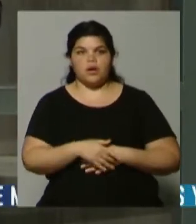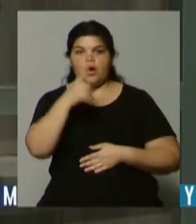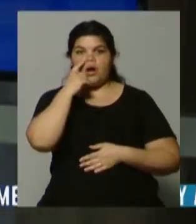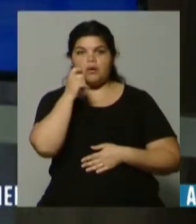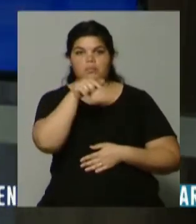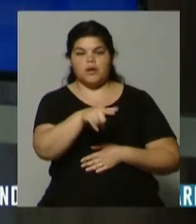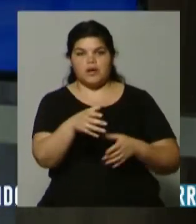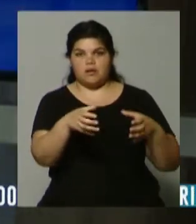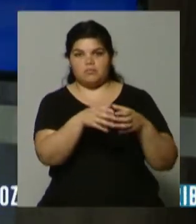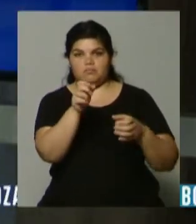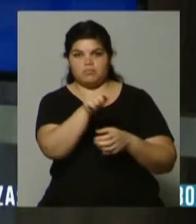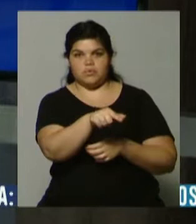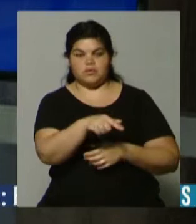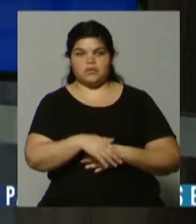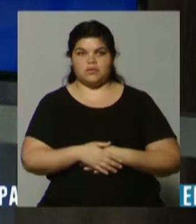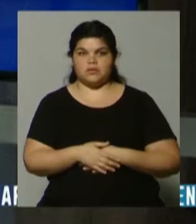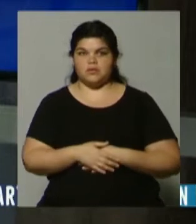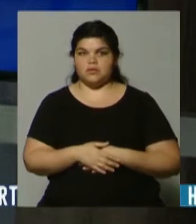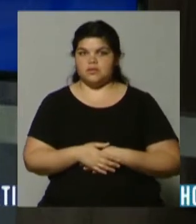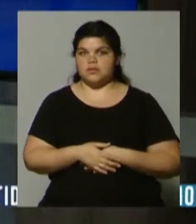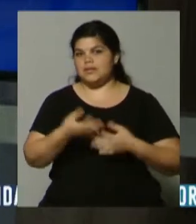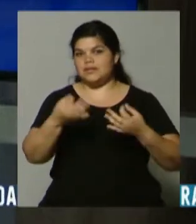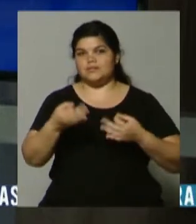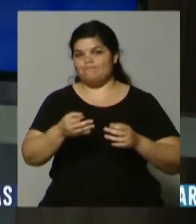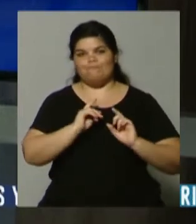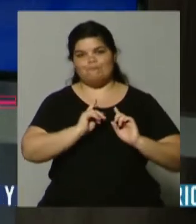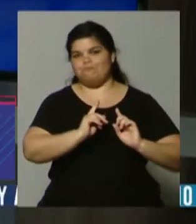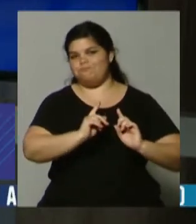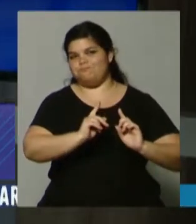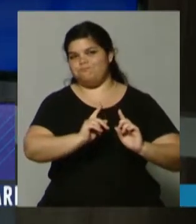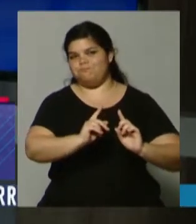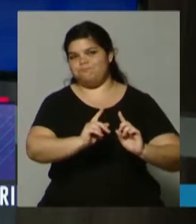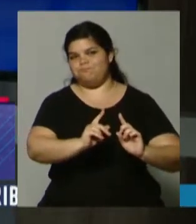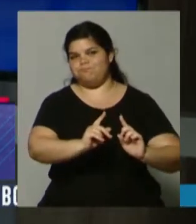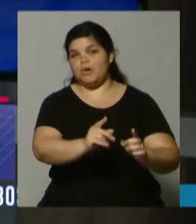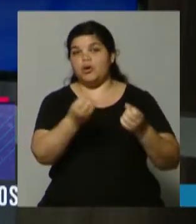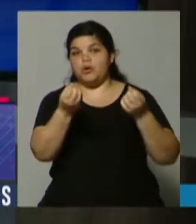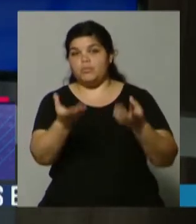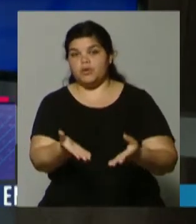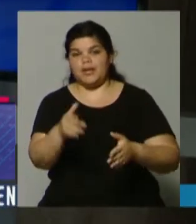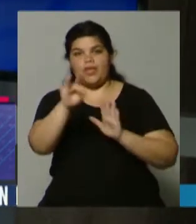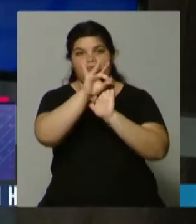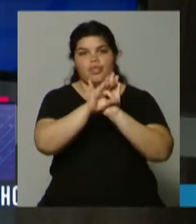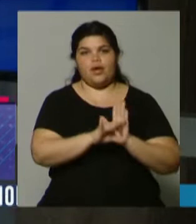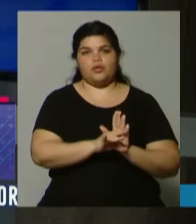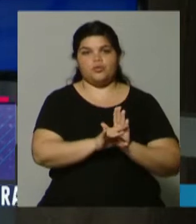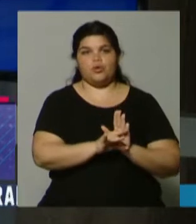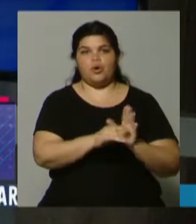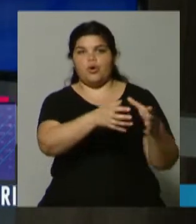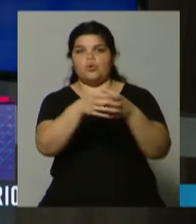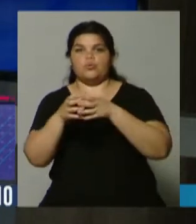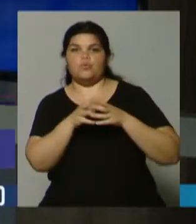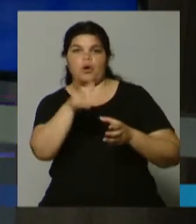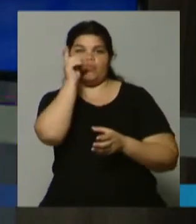oficialismo? Bueno, sí, seguramente la tendencia se va a sostener porque han salido ya con los votos, con los datos que tiene cada uno de los partidos, han salido a